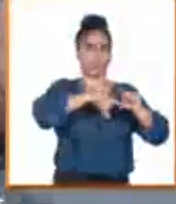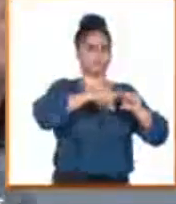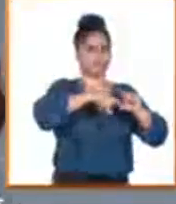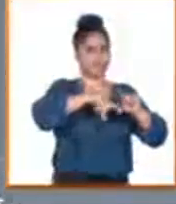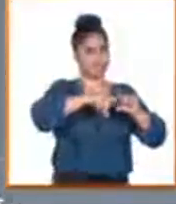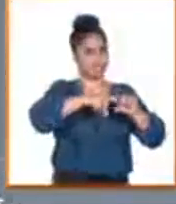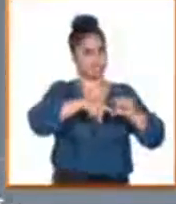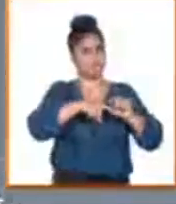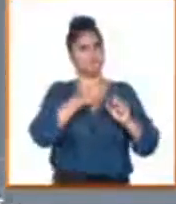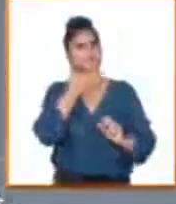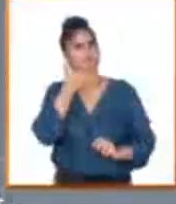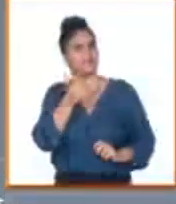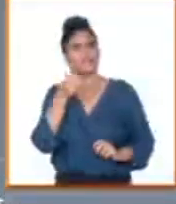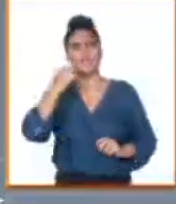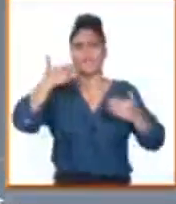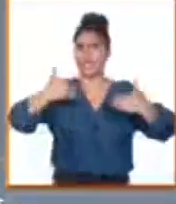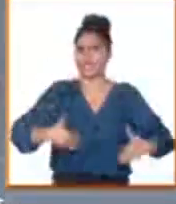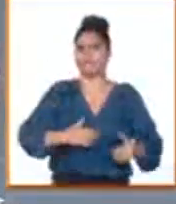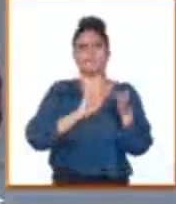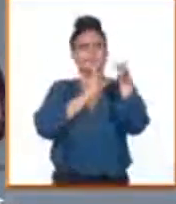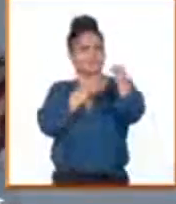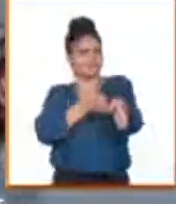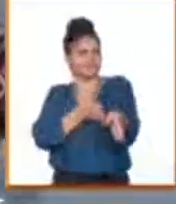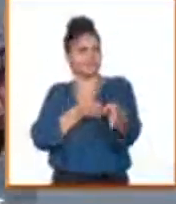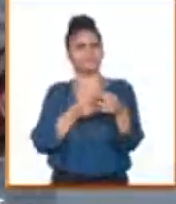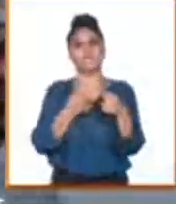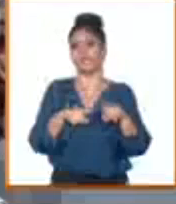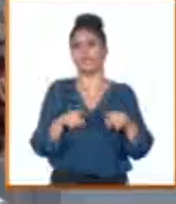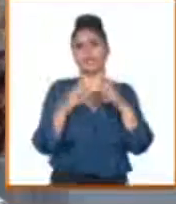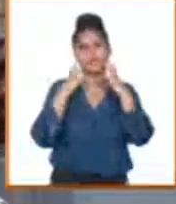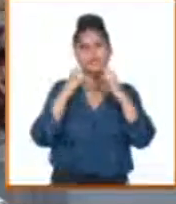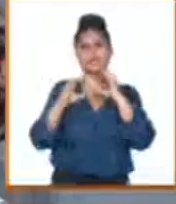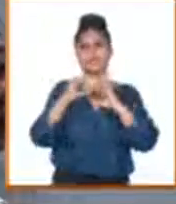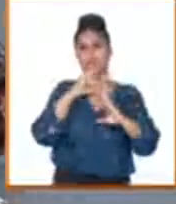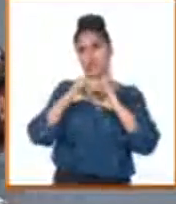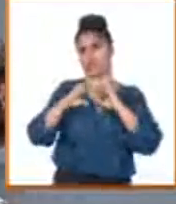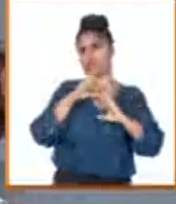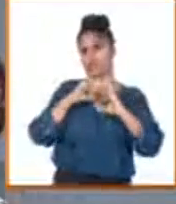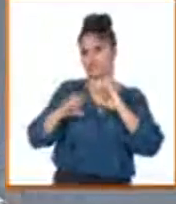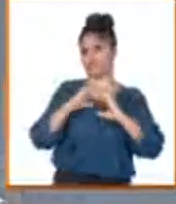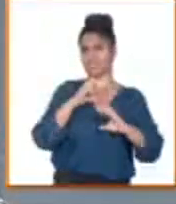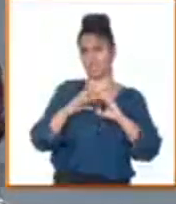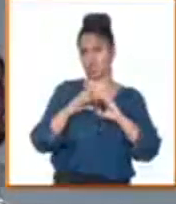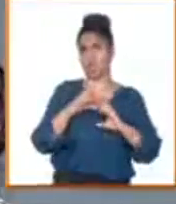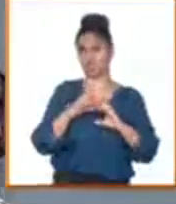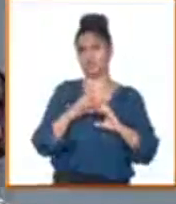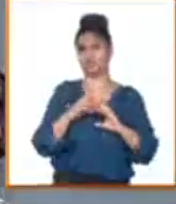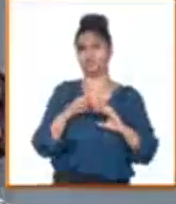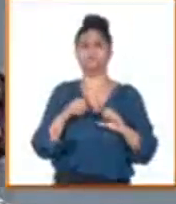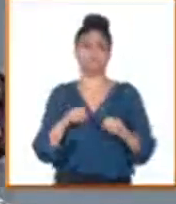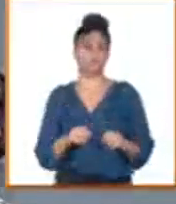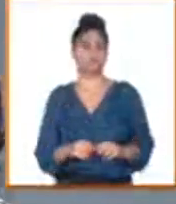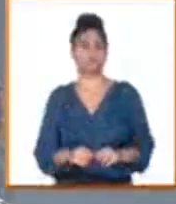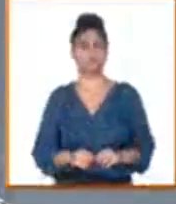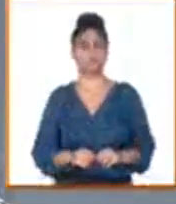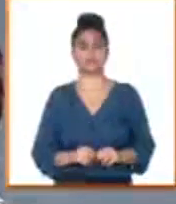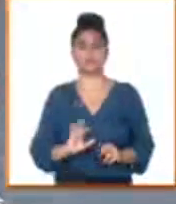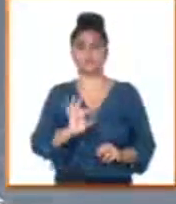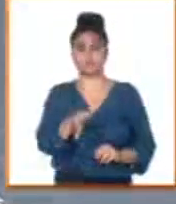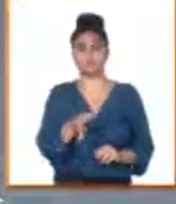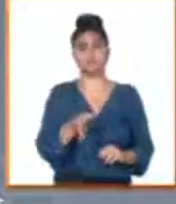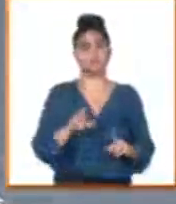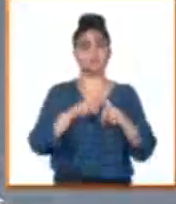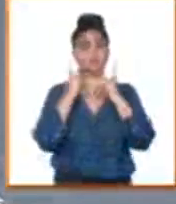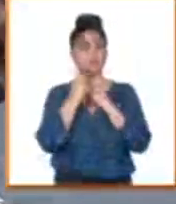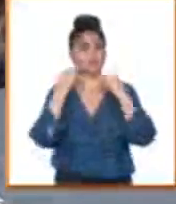del civismo, la educación formal, sí, pero ojo, de una comunicación que empezamos desde pequeños a asumir, y tenemos que ser receptores críticos. ¿Qué cosa es un